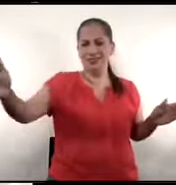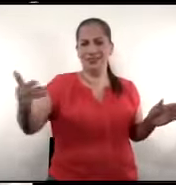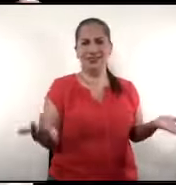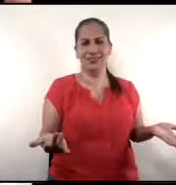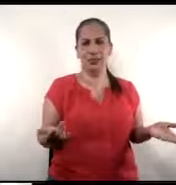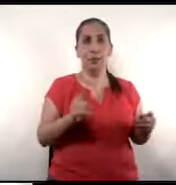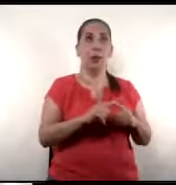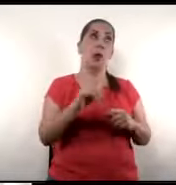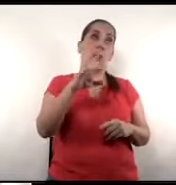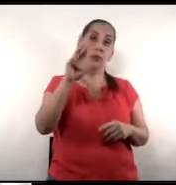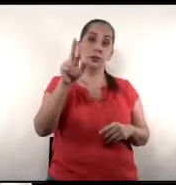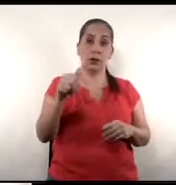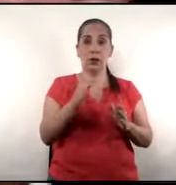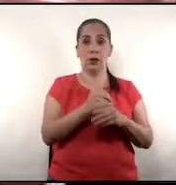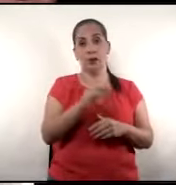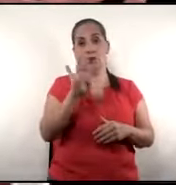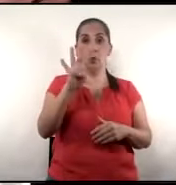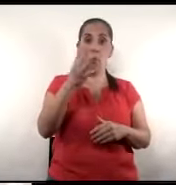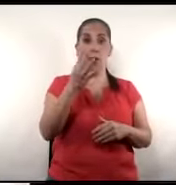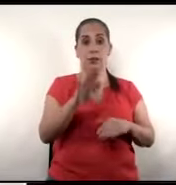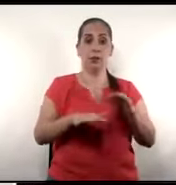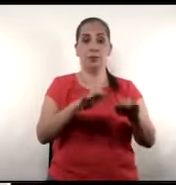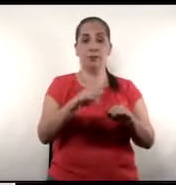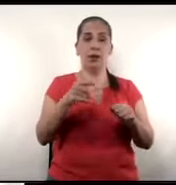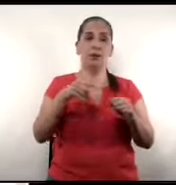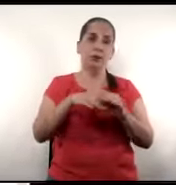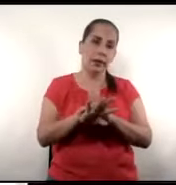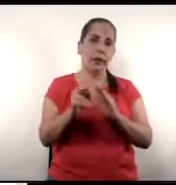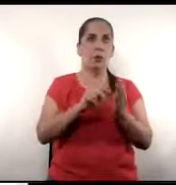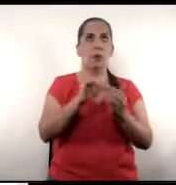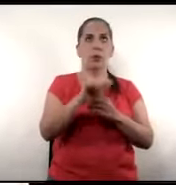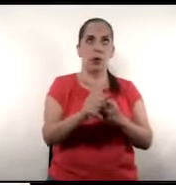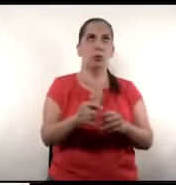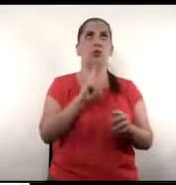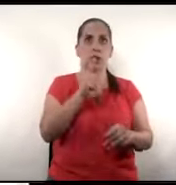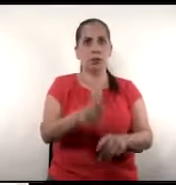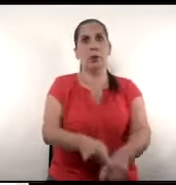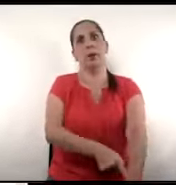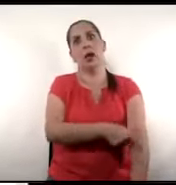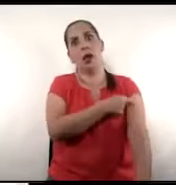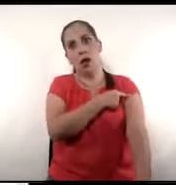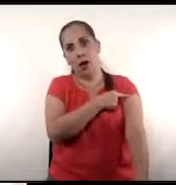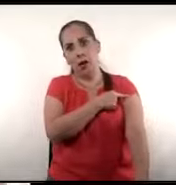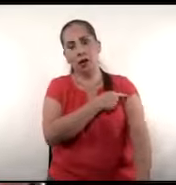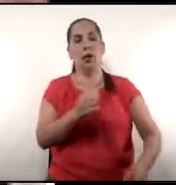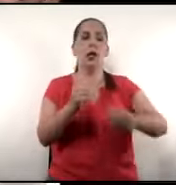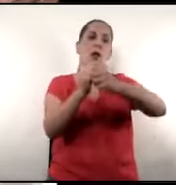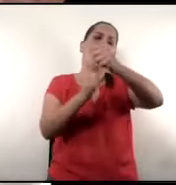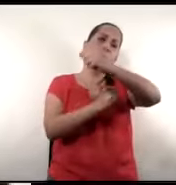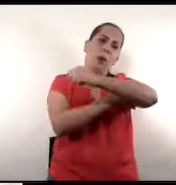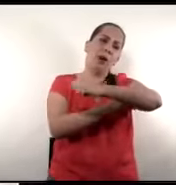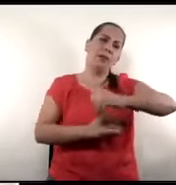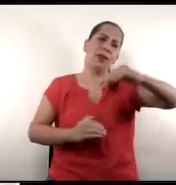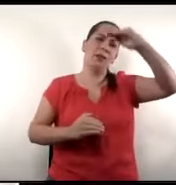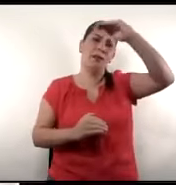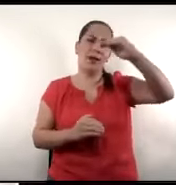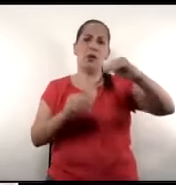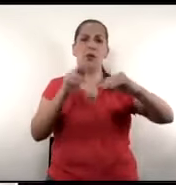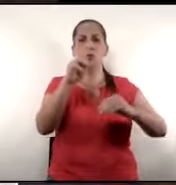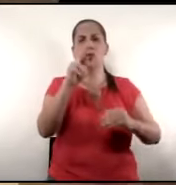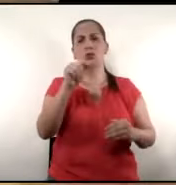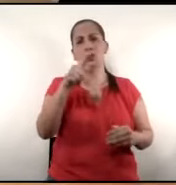cuarta fase larga, dentro del proyecto, relativamente larga, que es un viaducto, un puente elevado de 2,5 kilómetros o